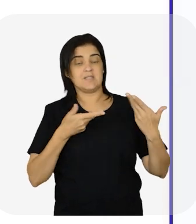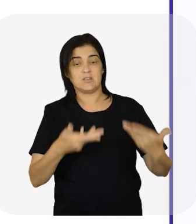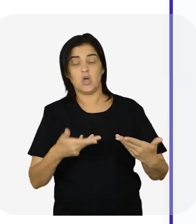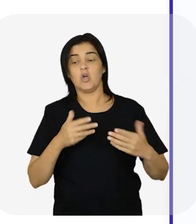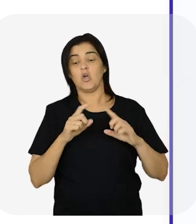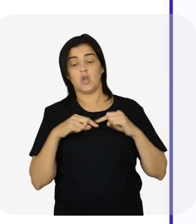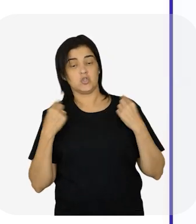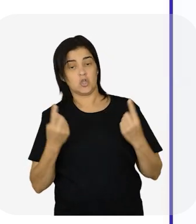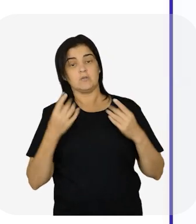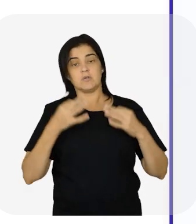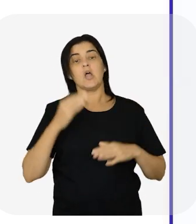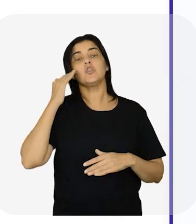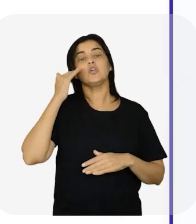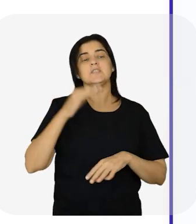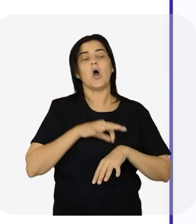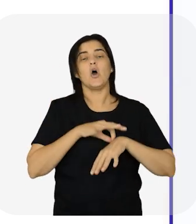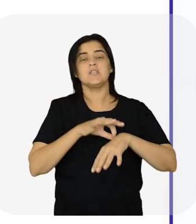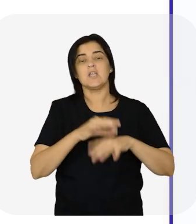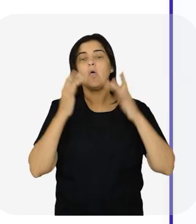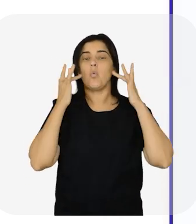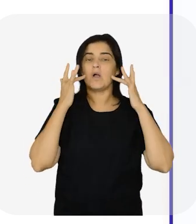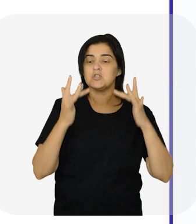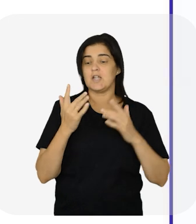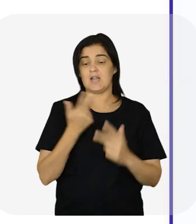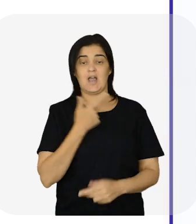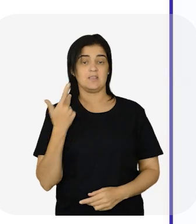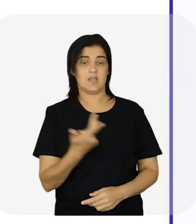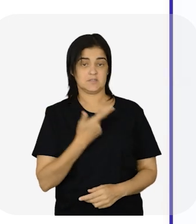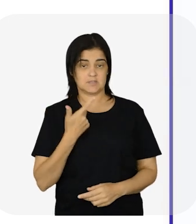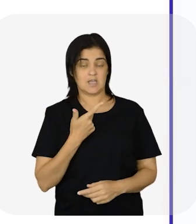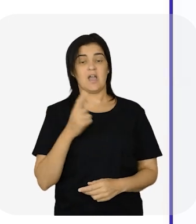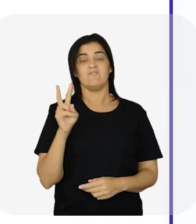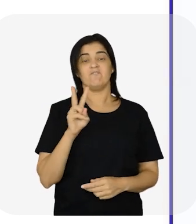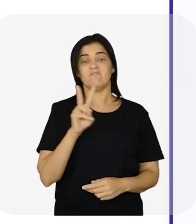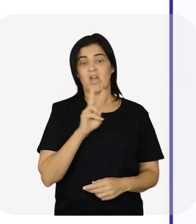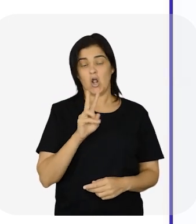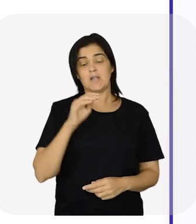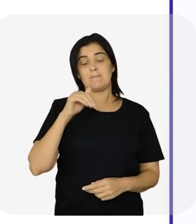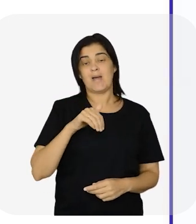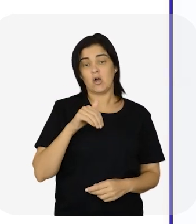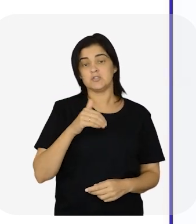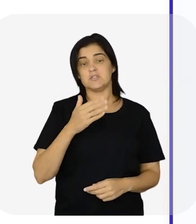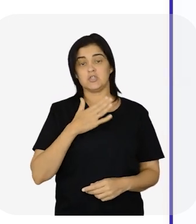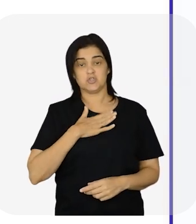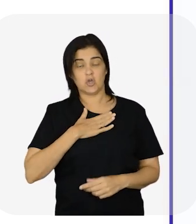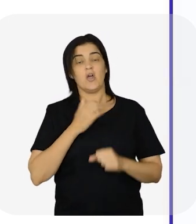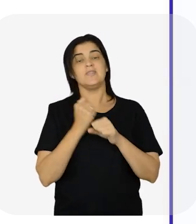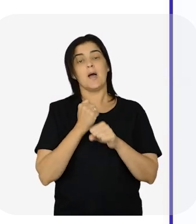nosotros somos docentes orientadoras educacionales, las tres, Verónica, María José y yo,